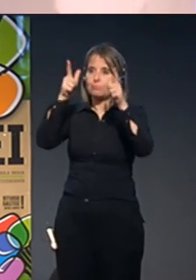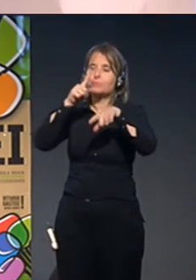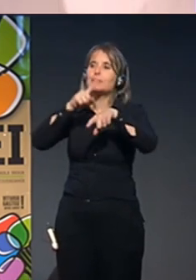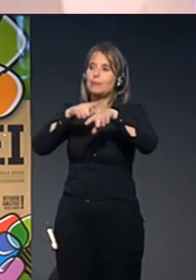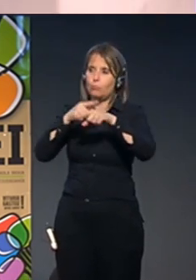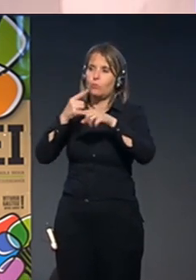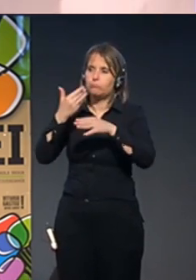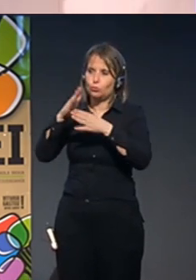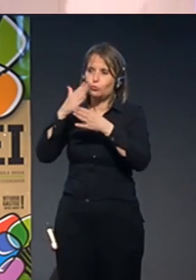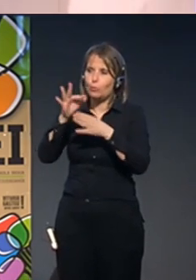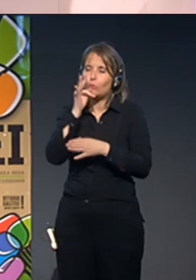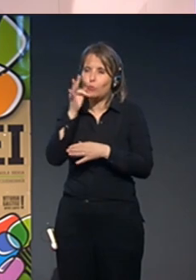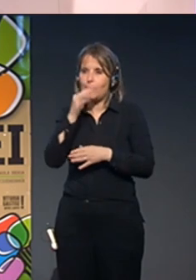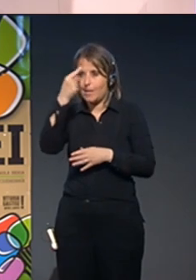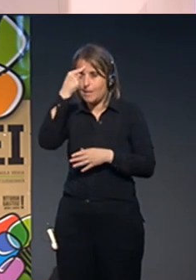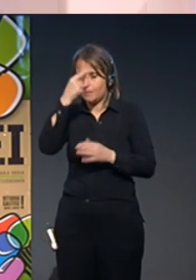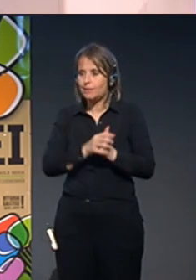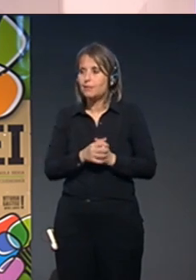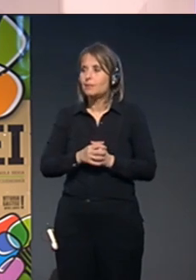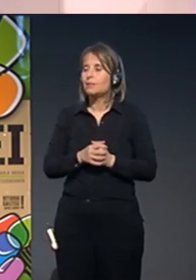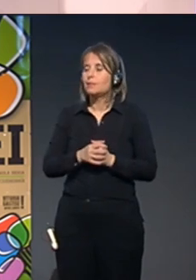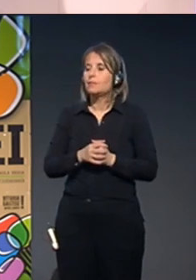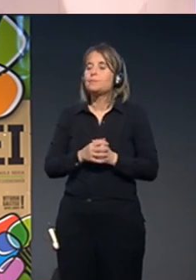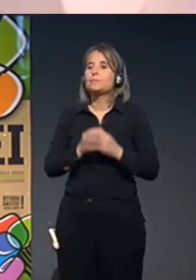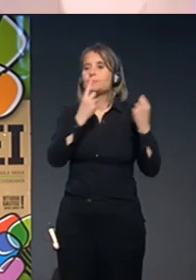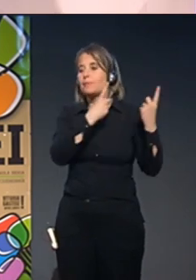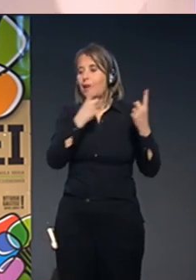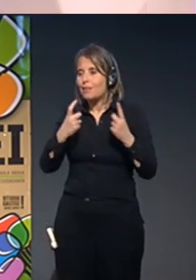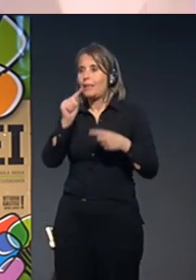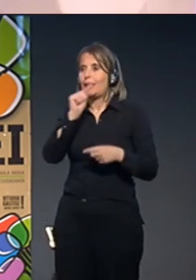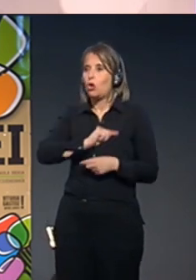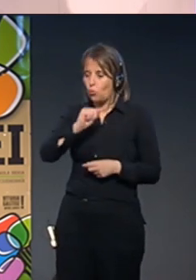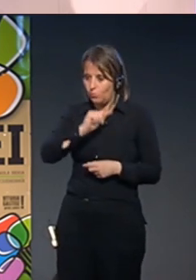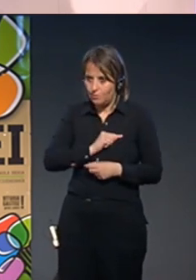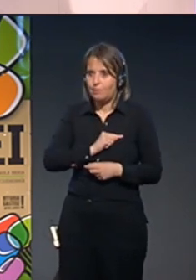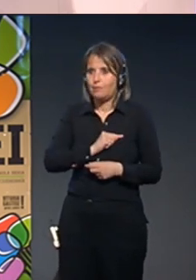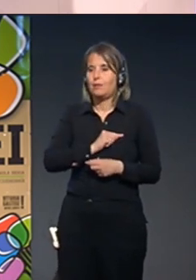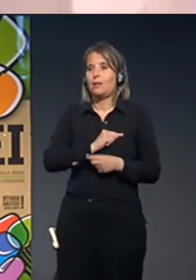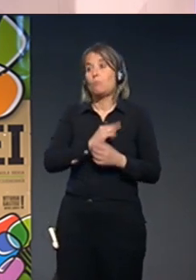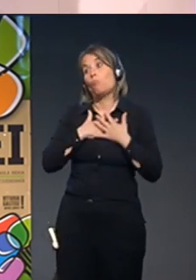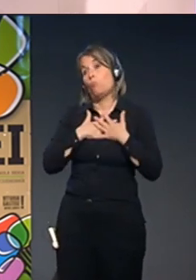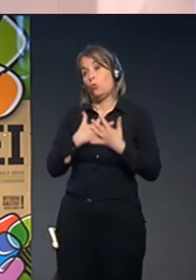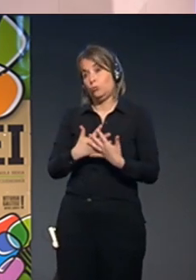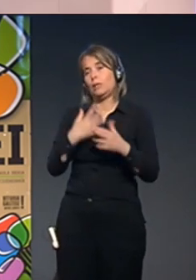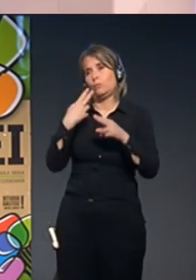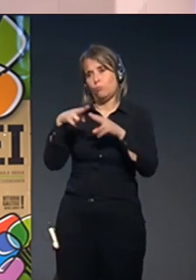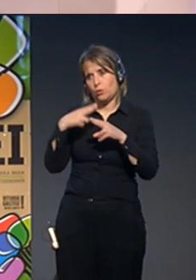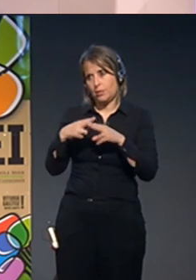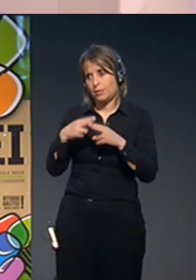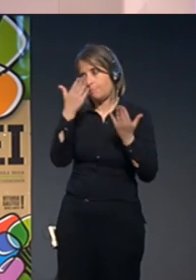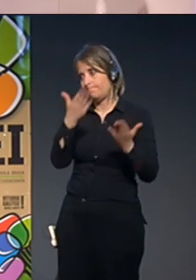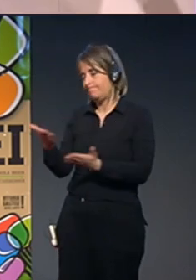es con lo que también nos vamos a quedar hoy todos y todas que solo hace falta conciencia mucha y voluntad política con